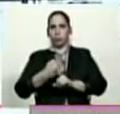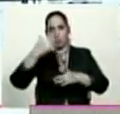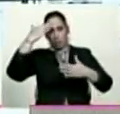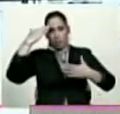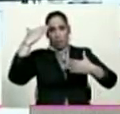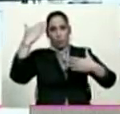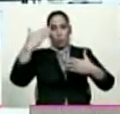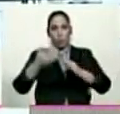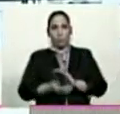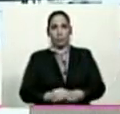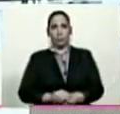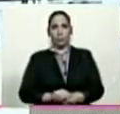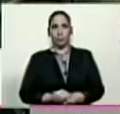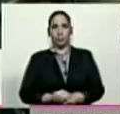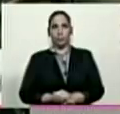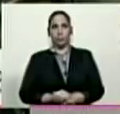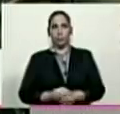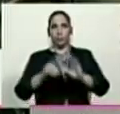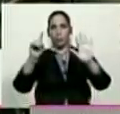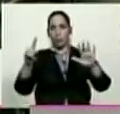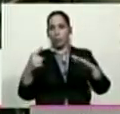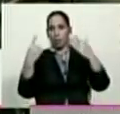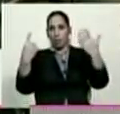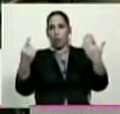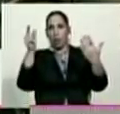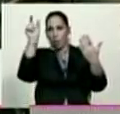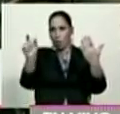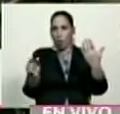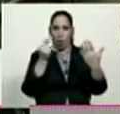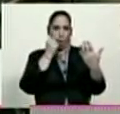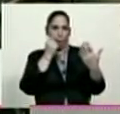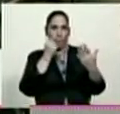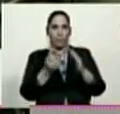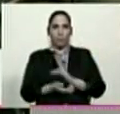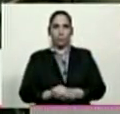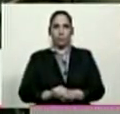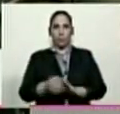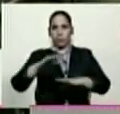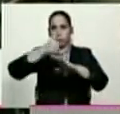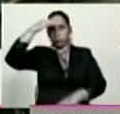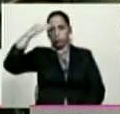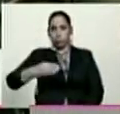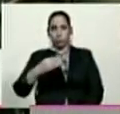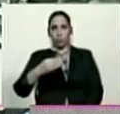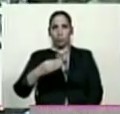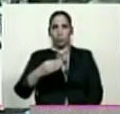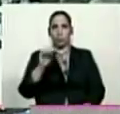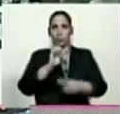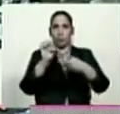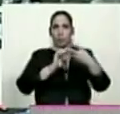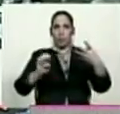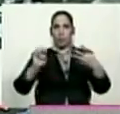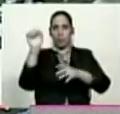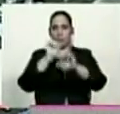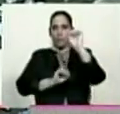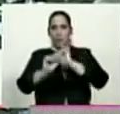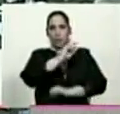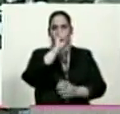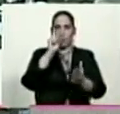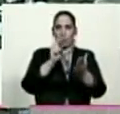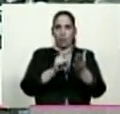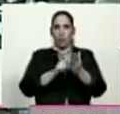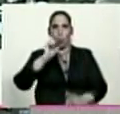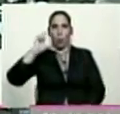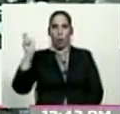saludo al mayor general Jesús María Mantilla Olivero, comandante de la Región Estratégica de Defensa Integral